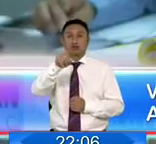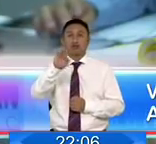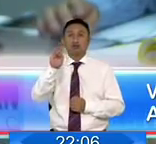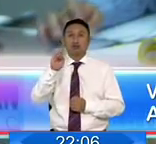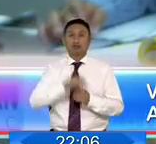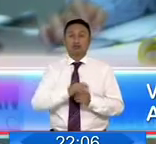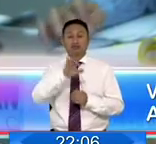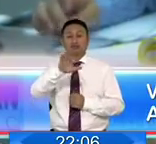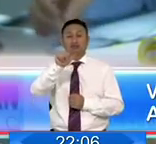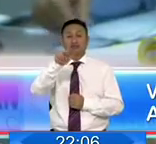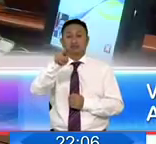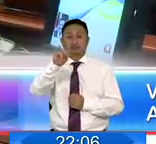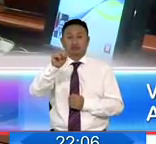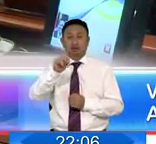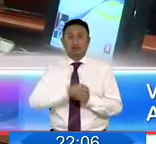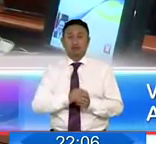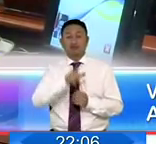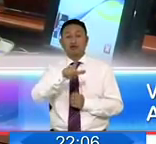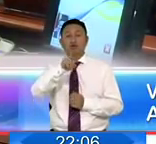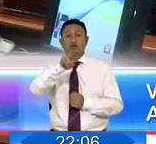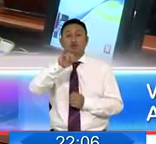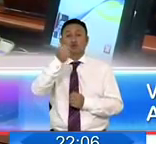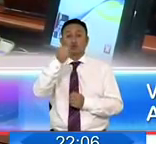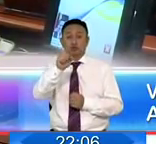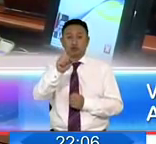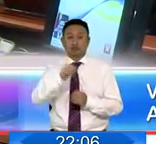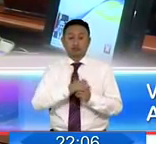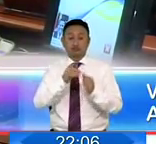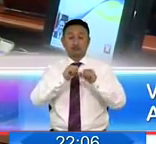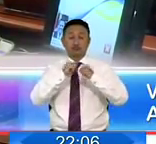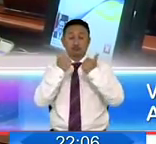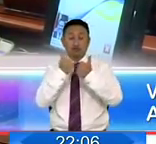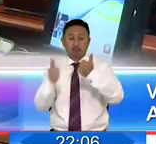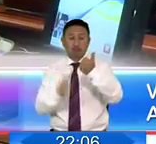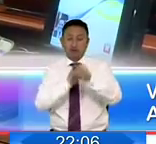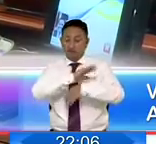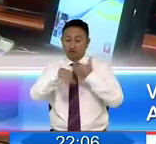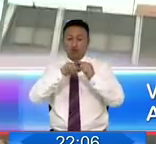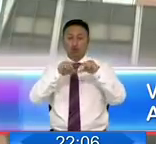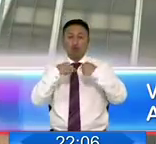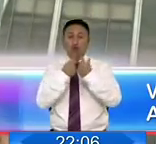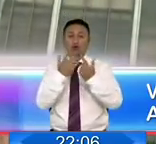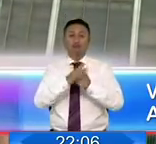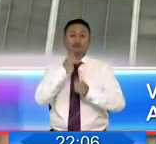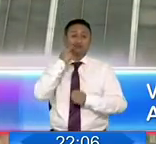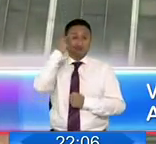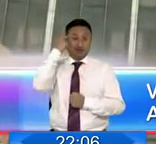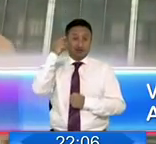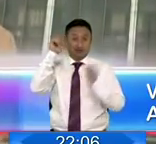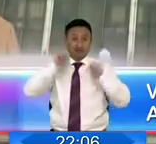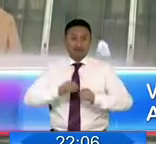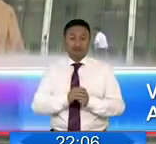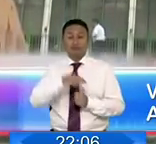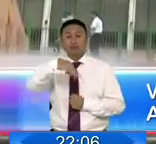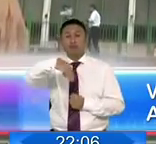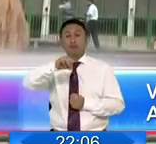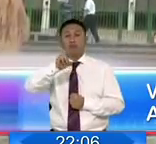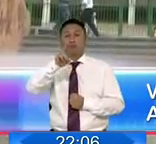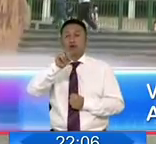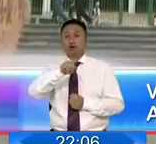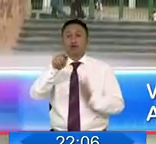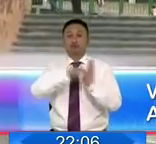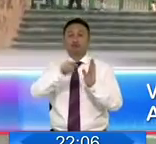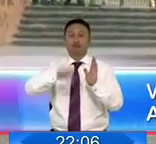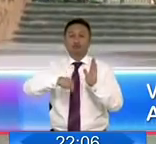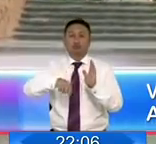Tania Pauquer y Luis Molina, asambleísta alterno, todos del correísmo, al igual que Leonidas Moreno, procurador síndico